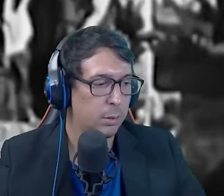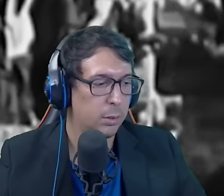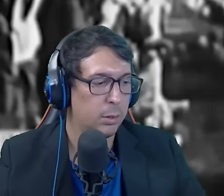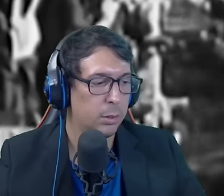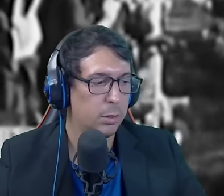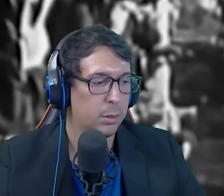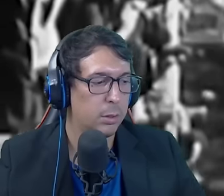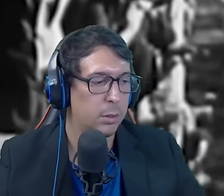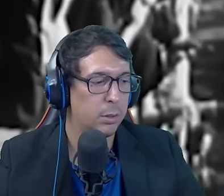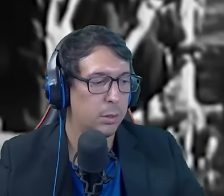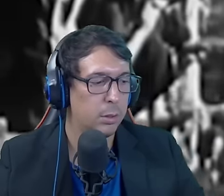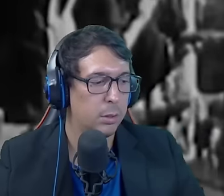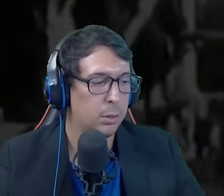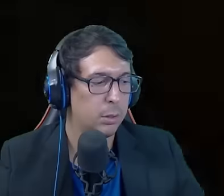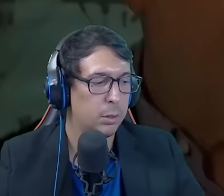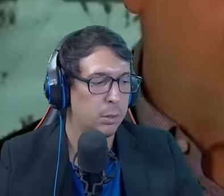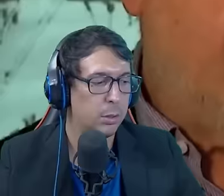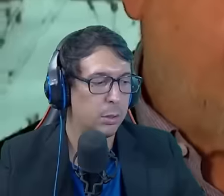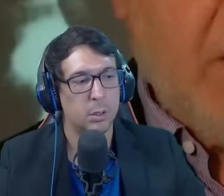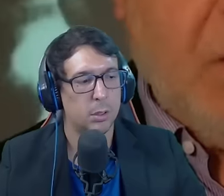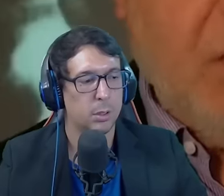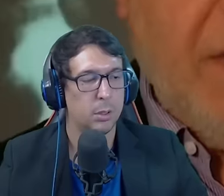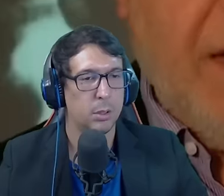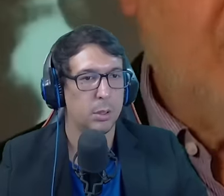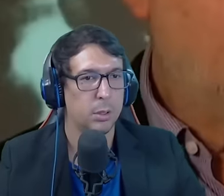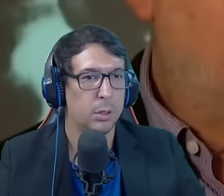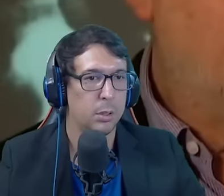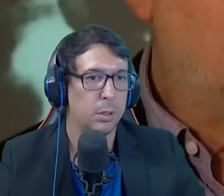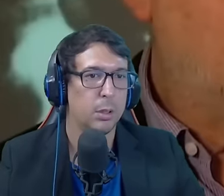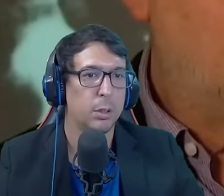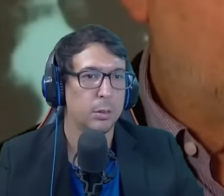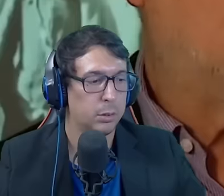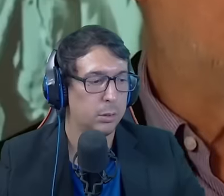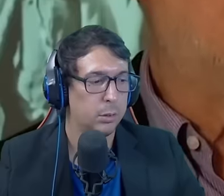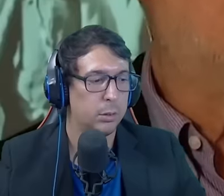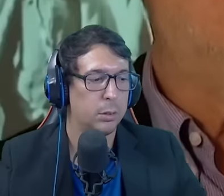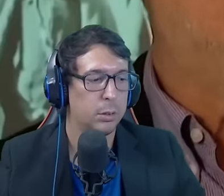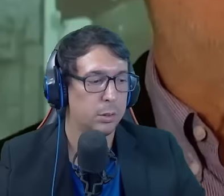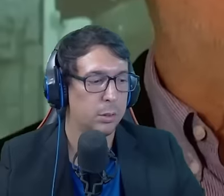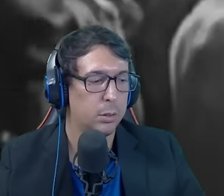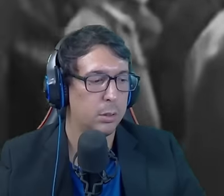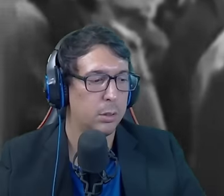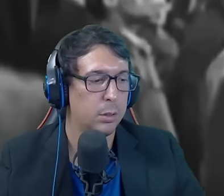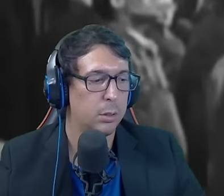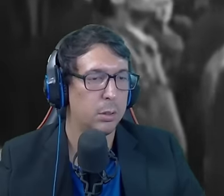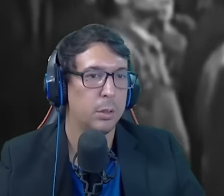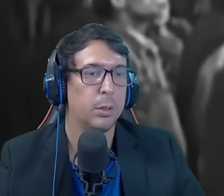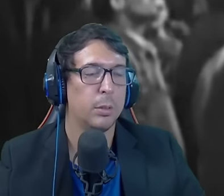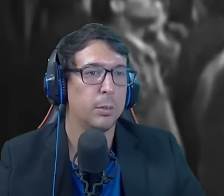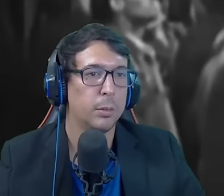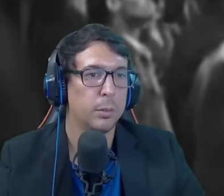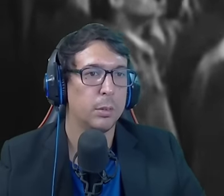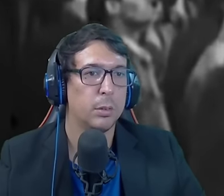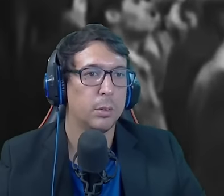Este barco fue el barco, como se dice, el barco de la esperanza. Y cuando llegaron a Valparaíso, contra la opinión de mucha